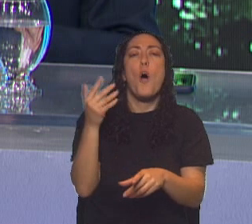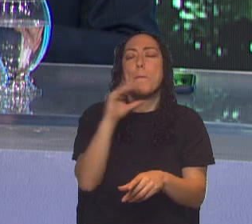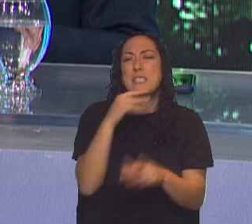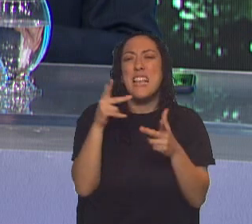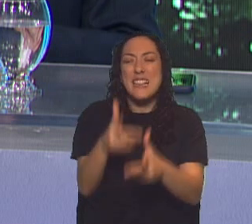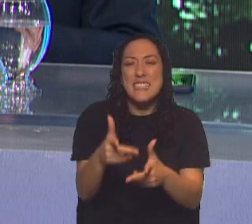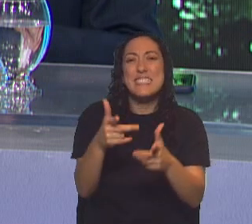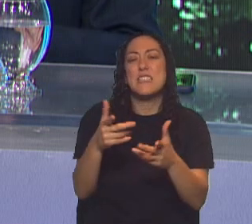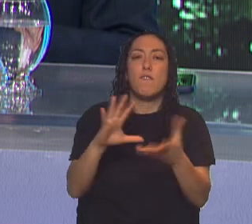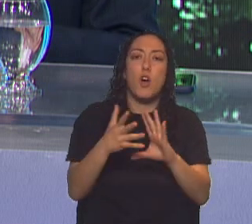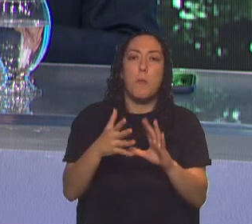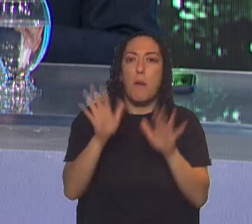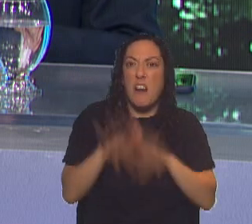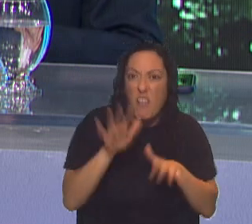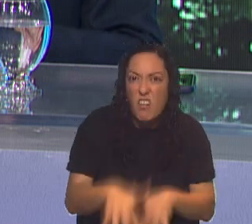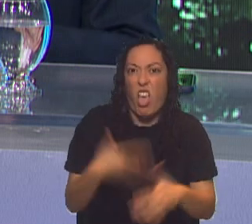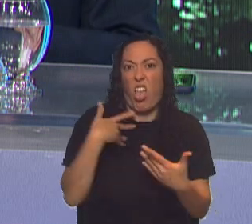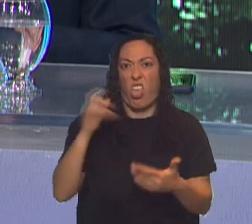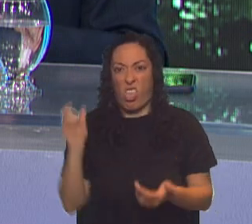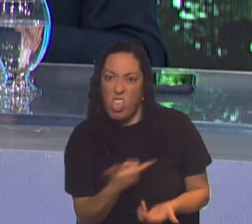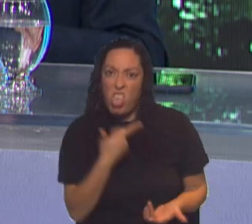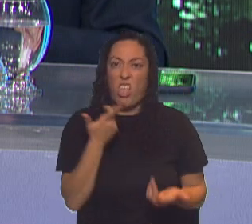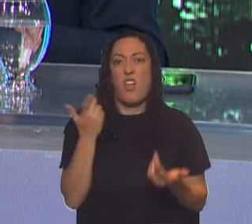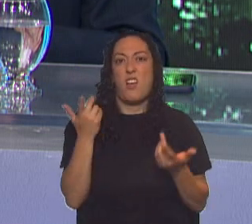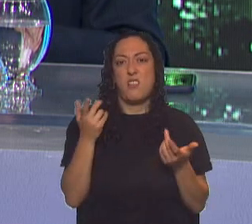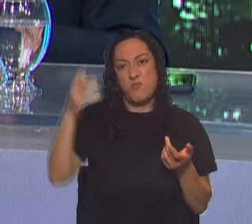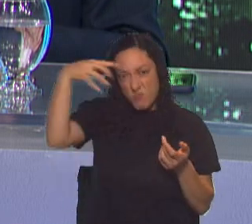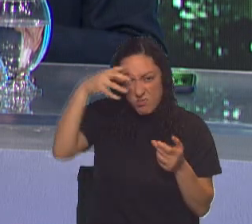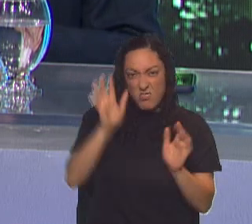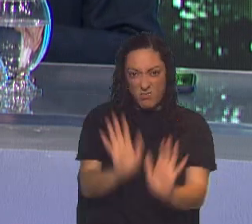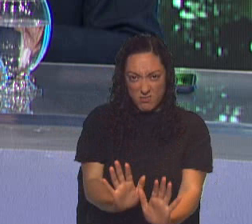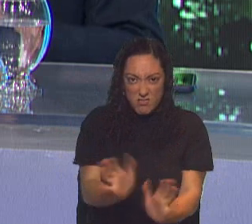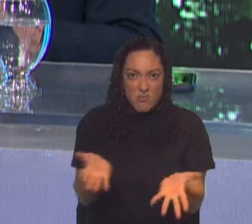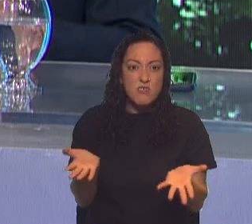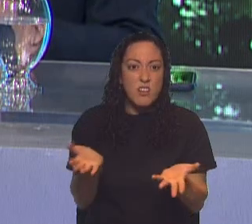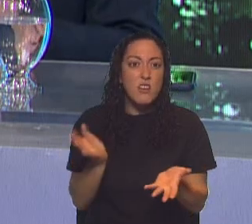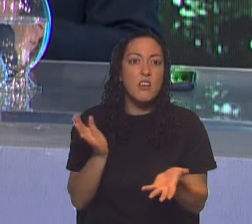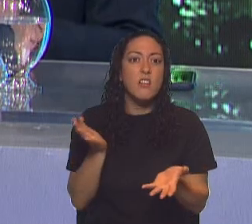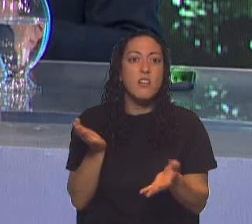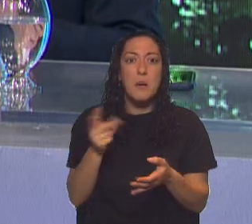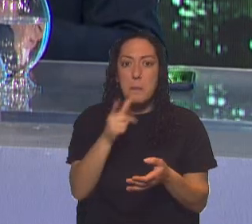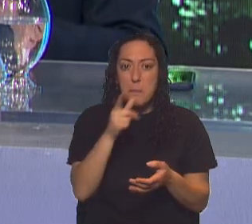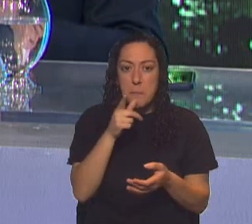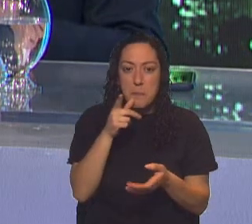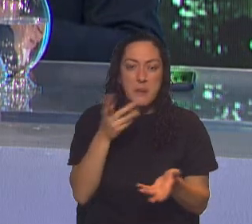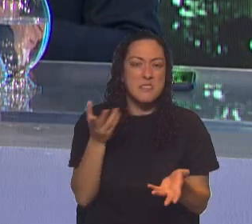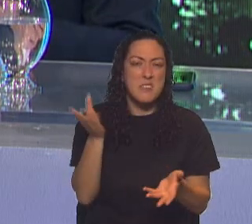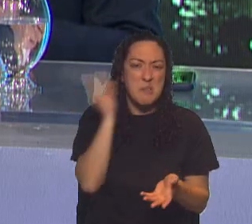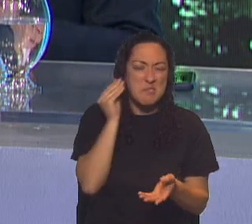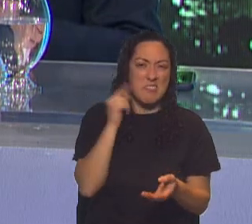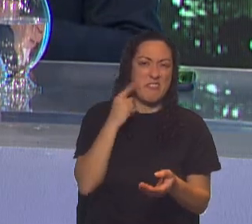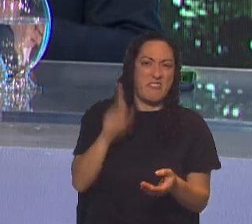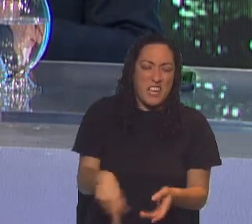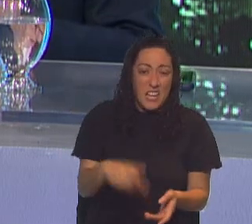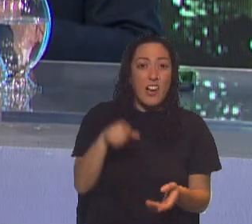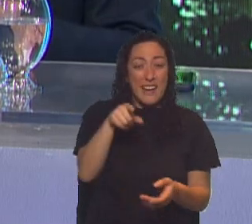de barra brava desagradable y muy vulgar gente hacía mal a la oreja escucharlo a vos te